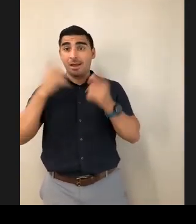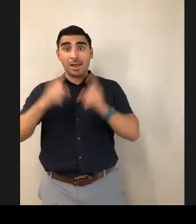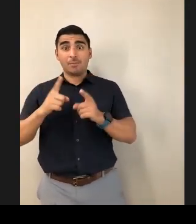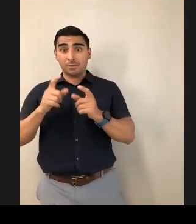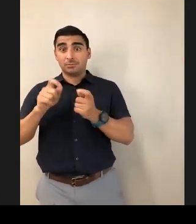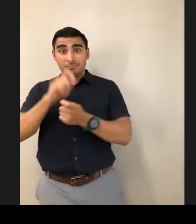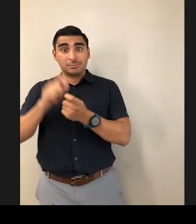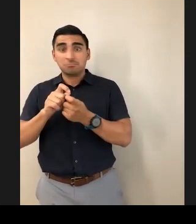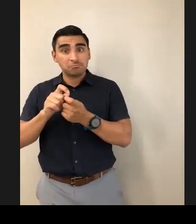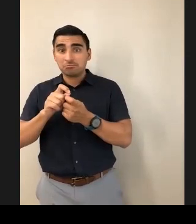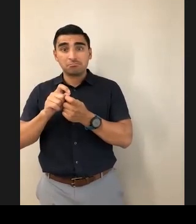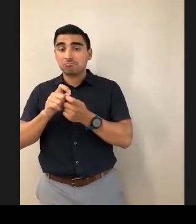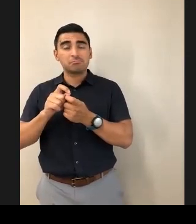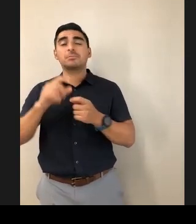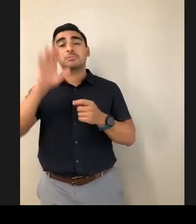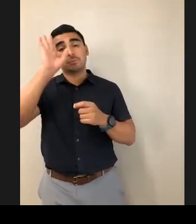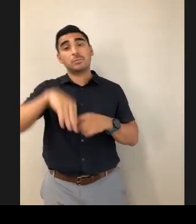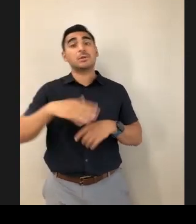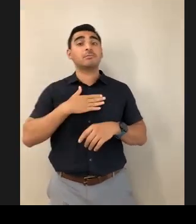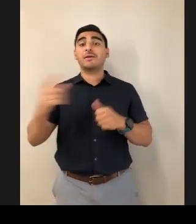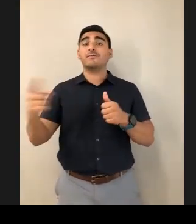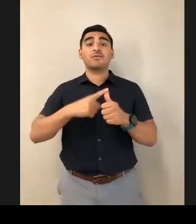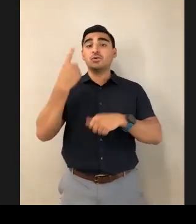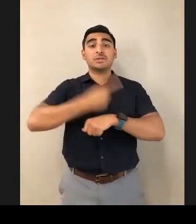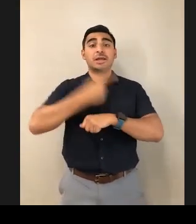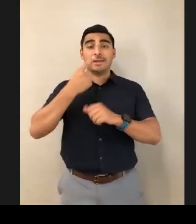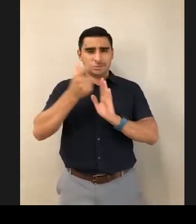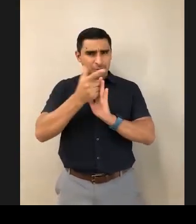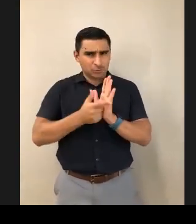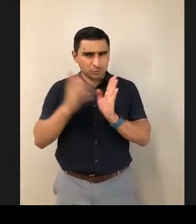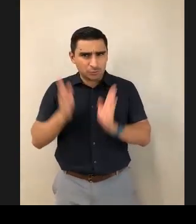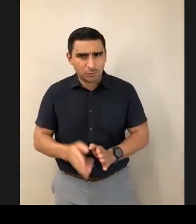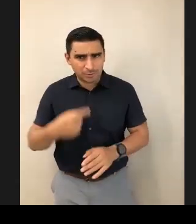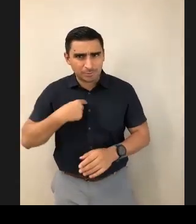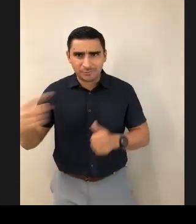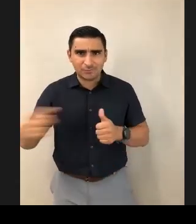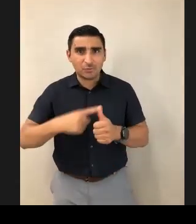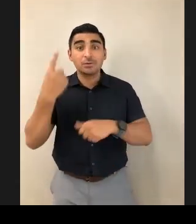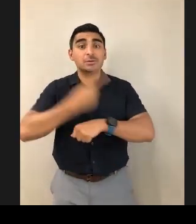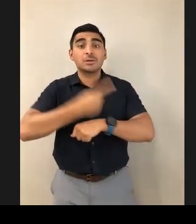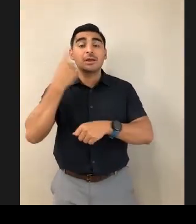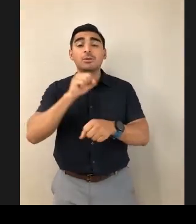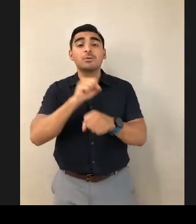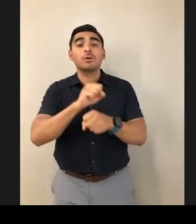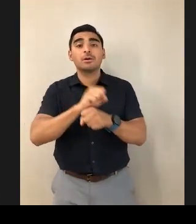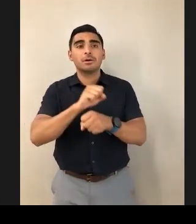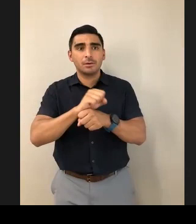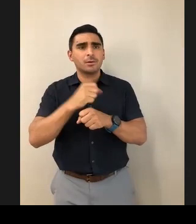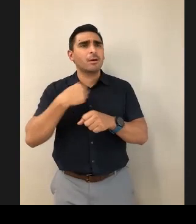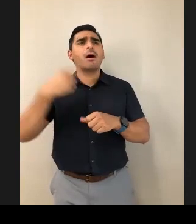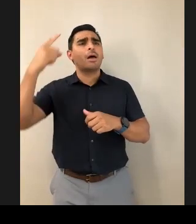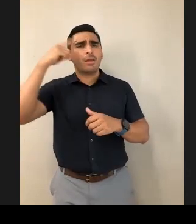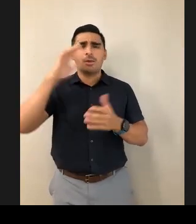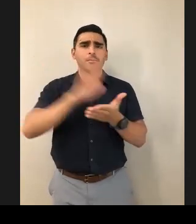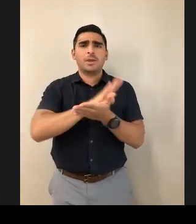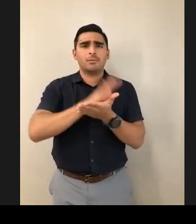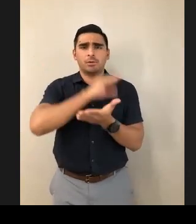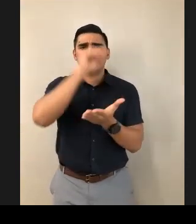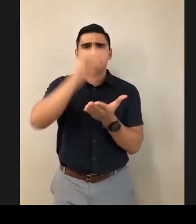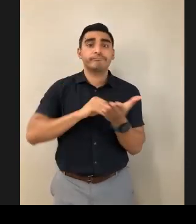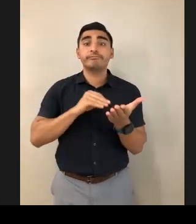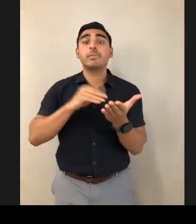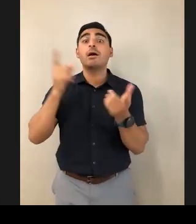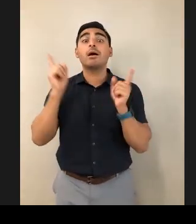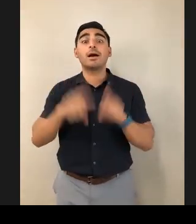entré. Mi primer trabajo, mi primer día como abogada, yo pensé que yo iba a